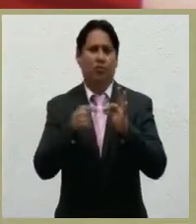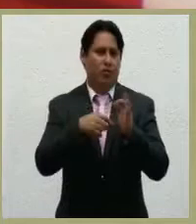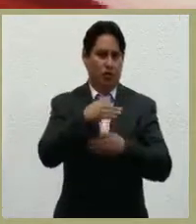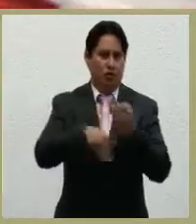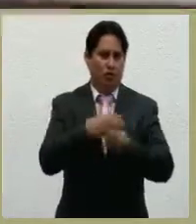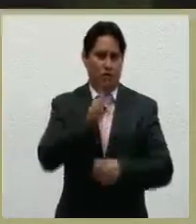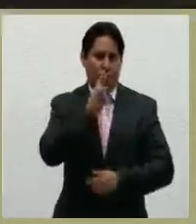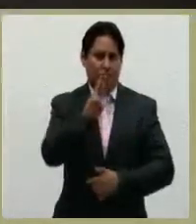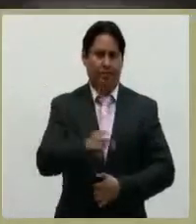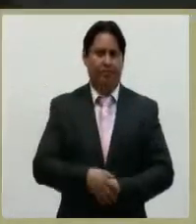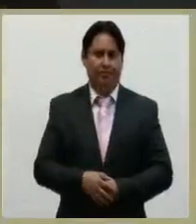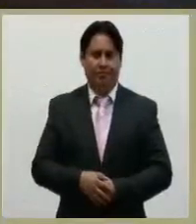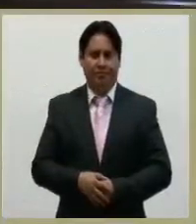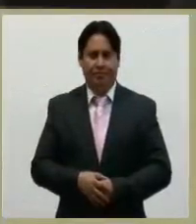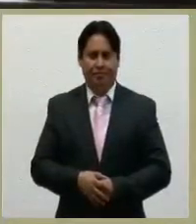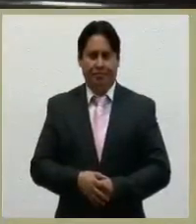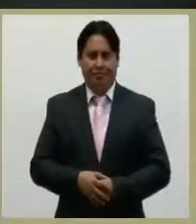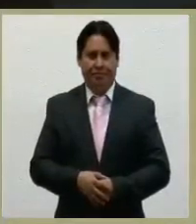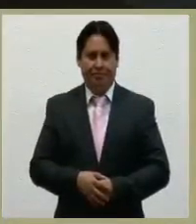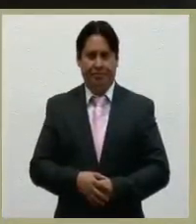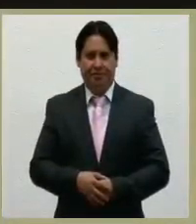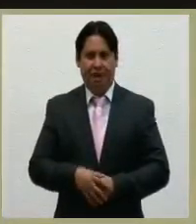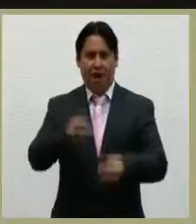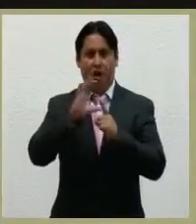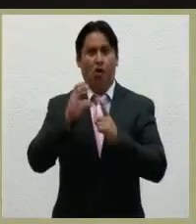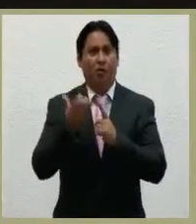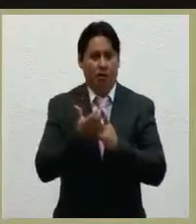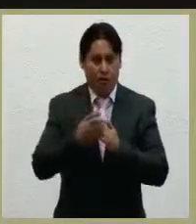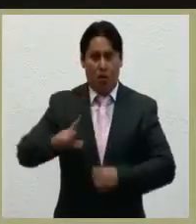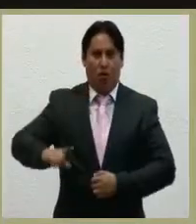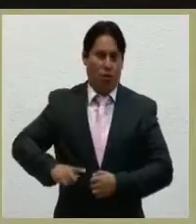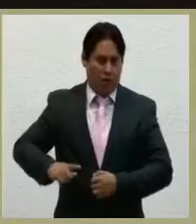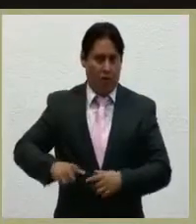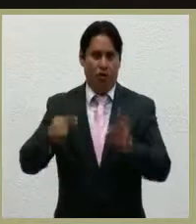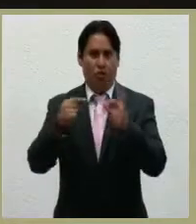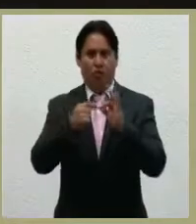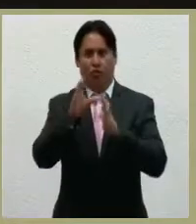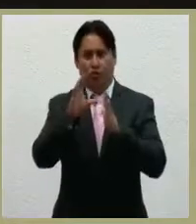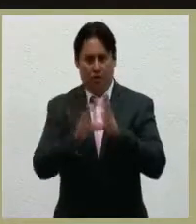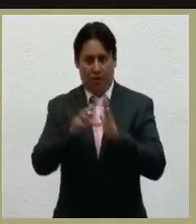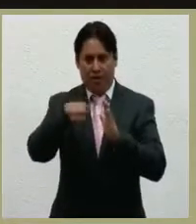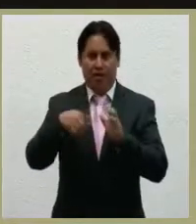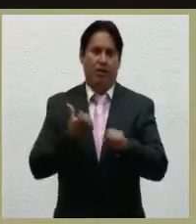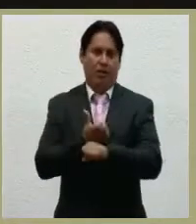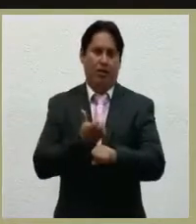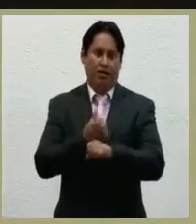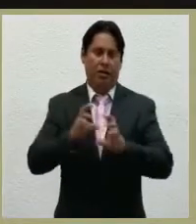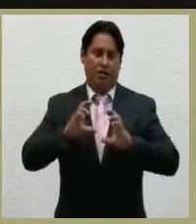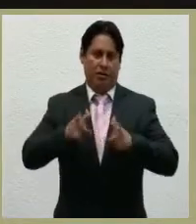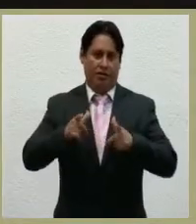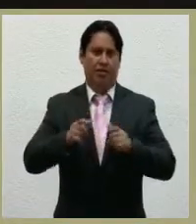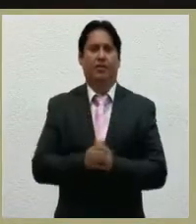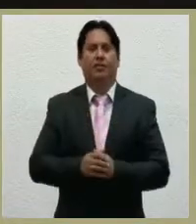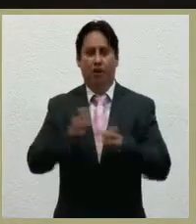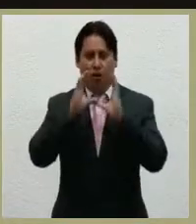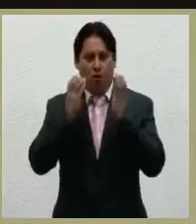dictamen. Honorable Asamblea, a la Comisión de Gobernación y Puntos Constitucionales de la 66ª Legislatura del Honorable Congreso